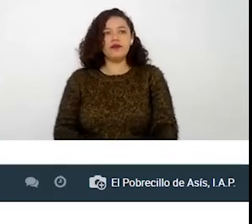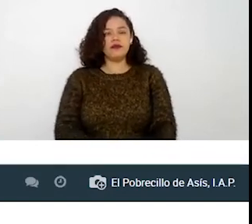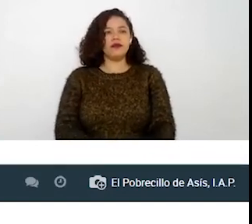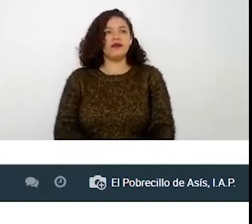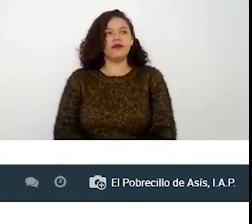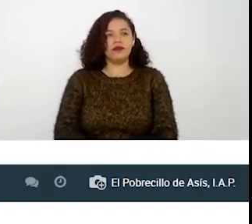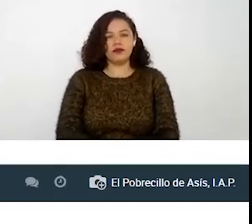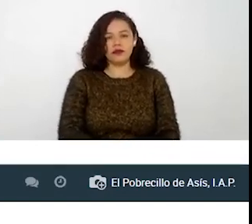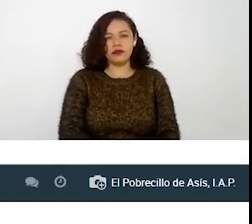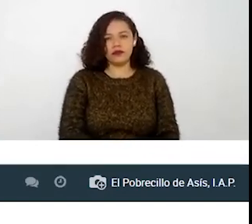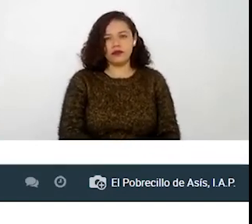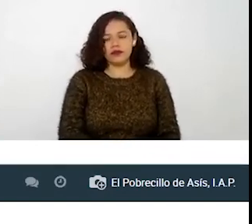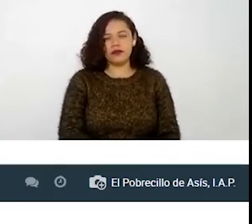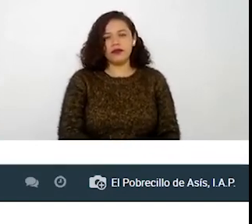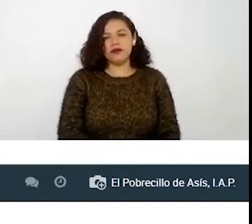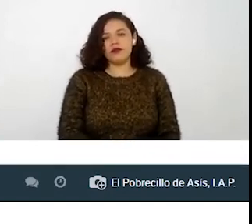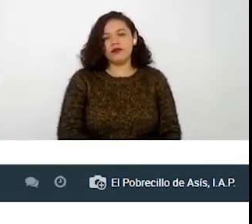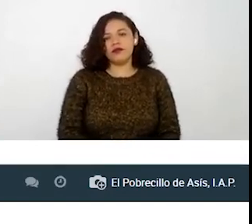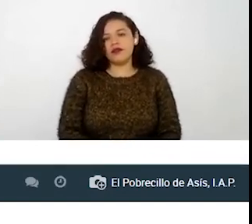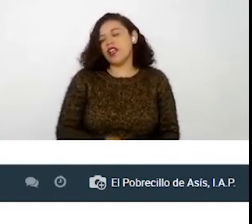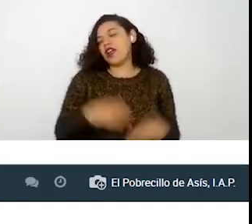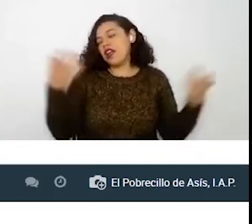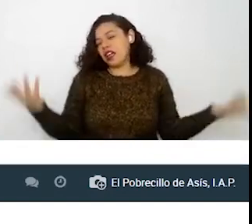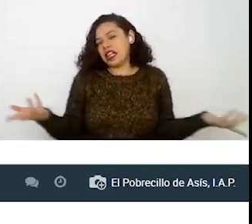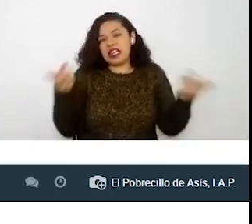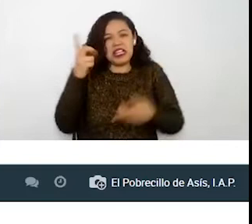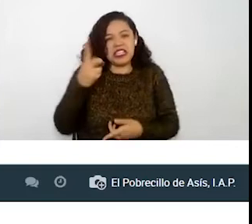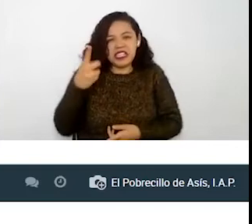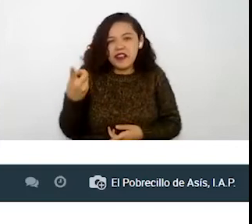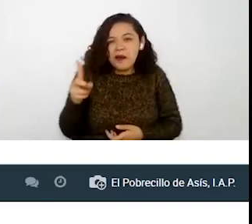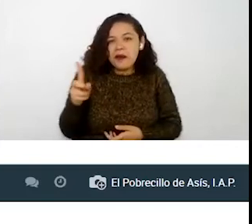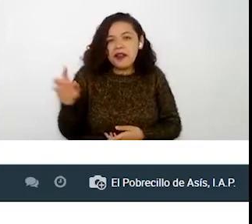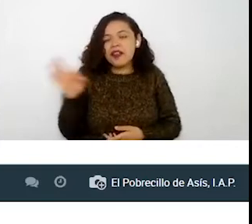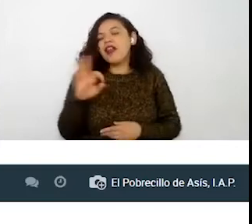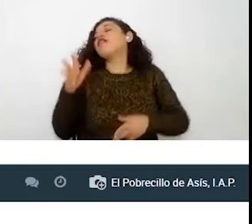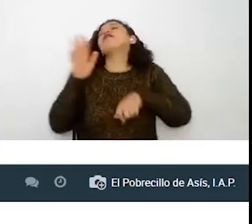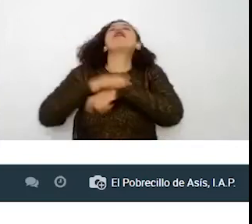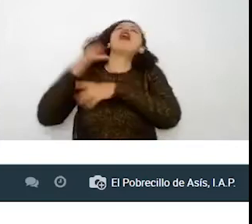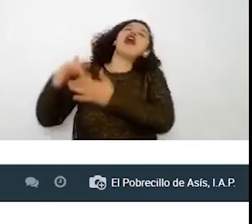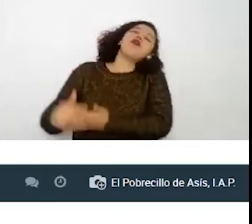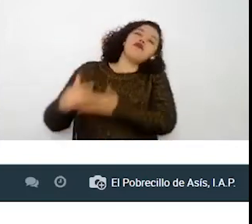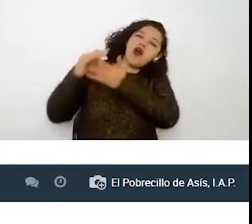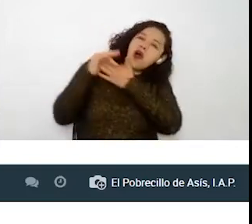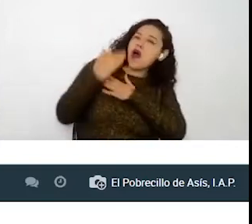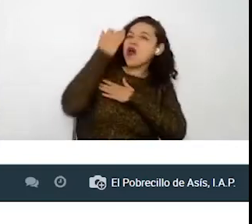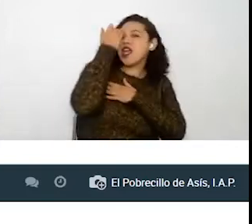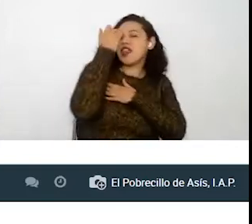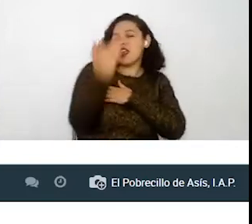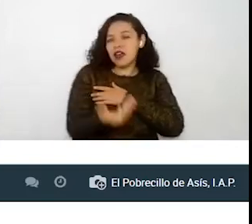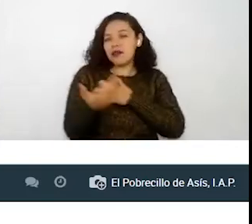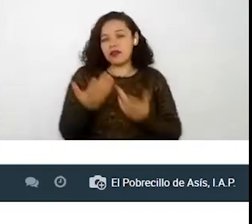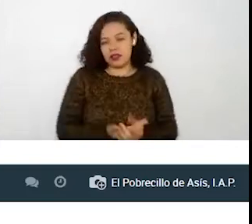y bueno diciembre pues a veces es un poquito a lo mejor más este el apoyo por los por la época y demás